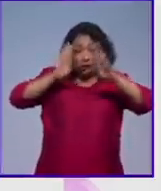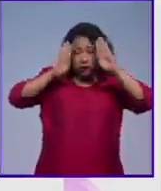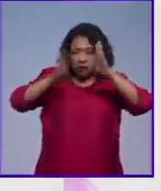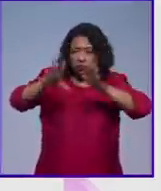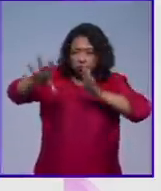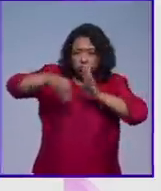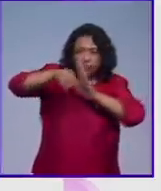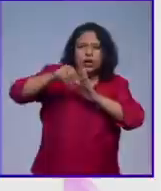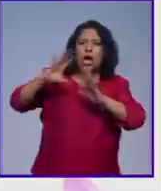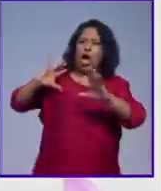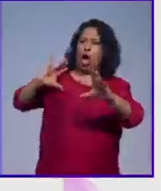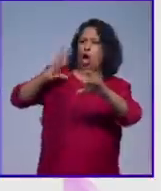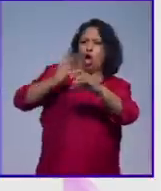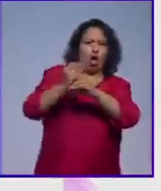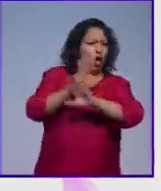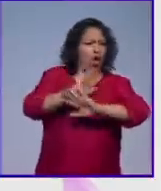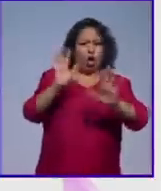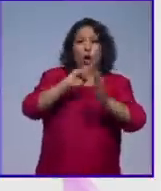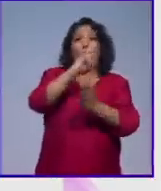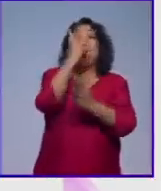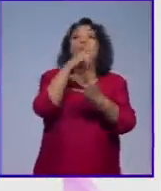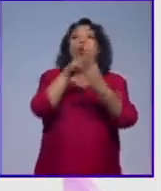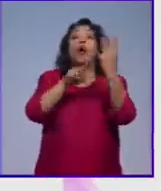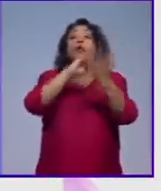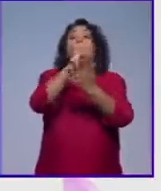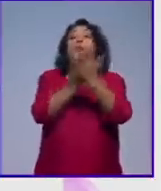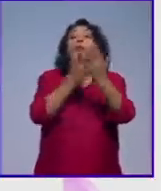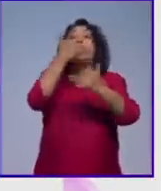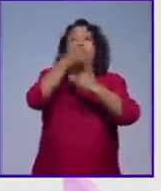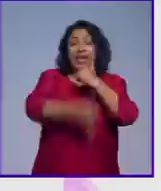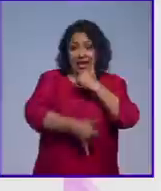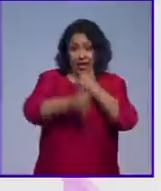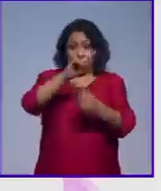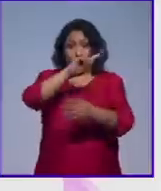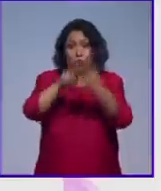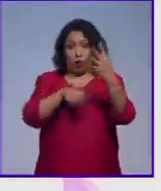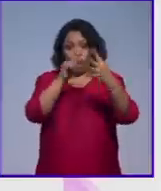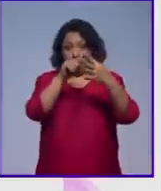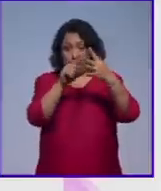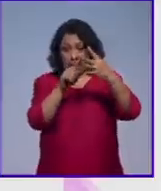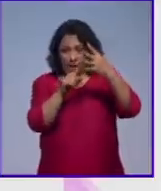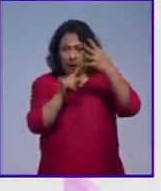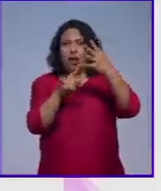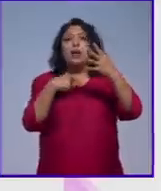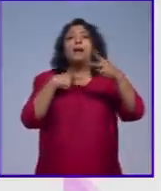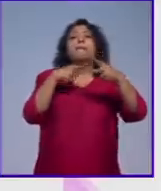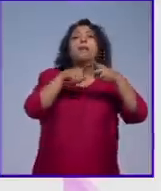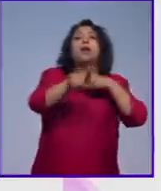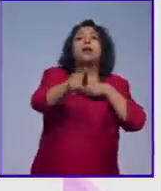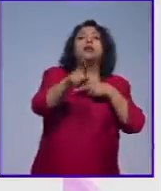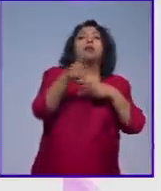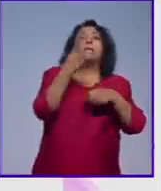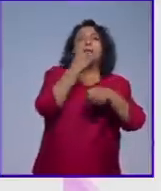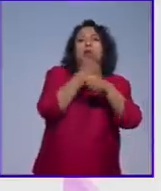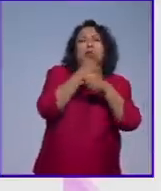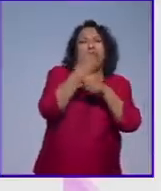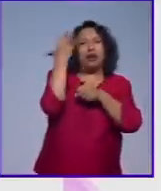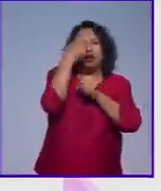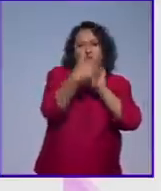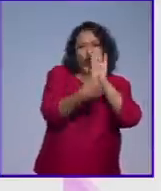no es una retrospectiva, sino son 4 proyectos. Pero esos 4 proyectos, pues así empiezo en las primeras fotos que